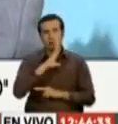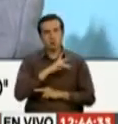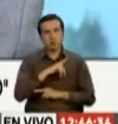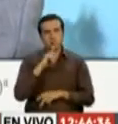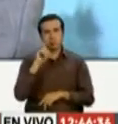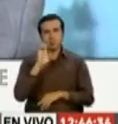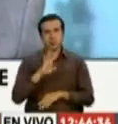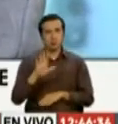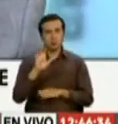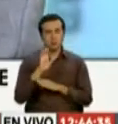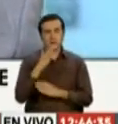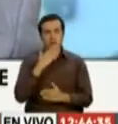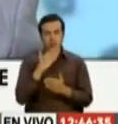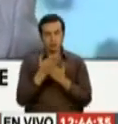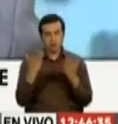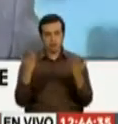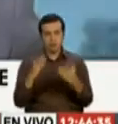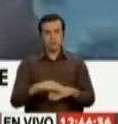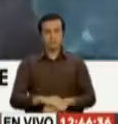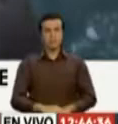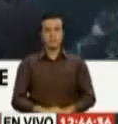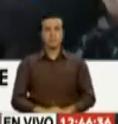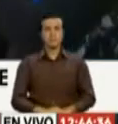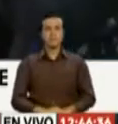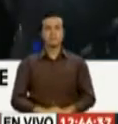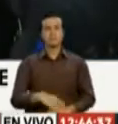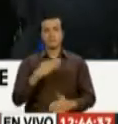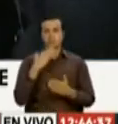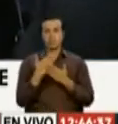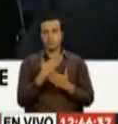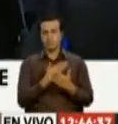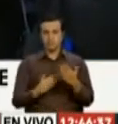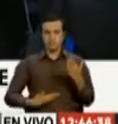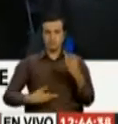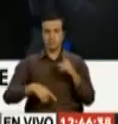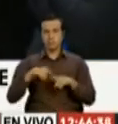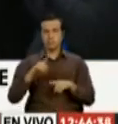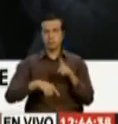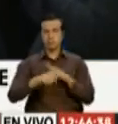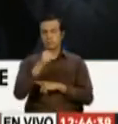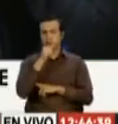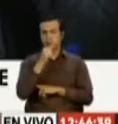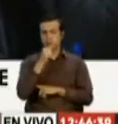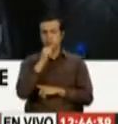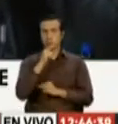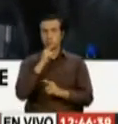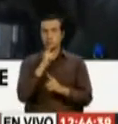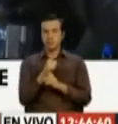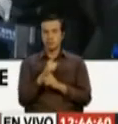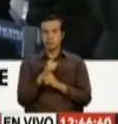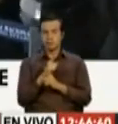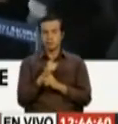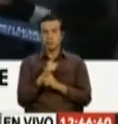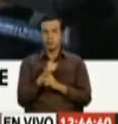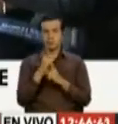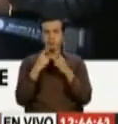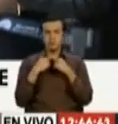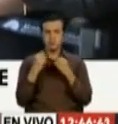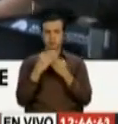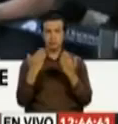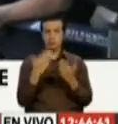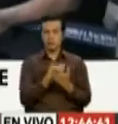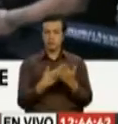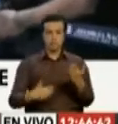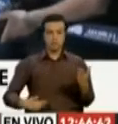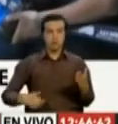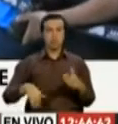nuestros compatriotas. Muchísimas gracias. Gracias, señor presidente. Gracias, compañeros periodistas. Acciones. Estas son las declaraciones del